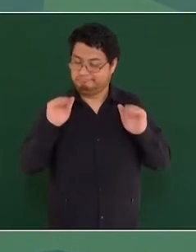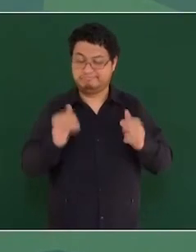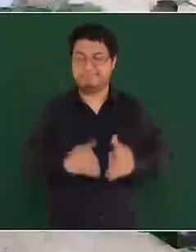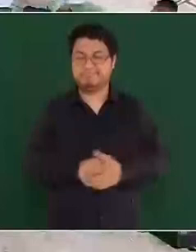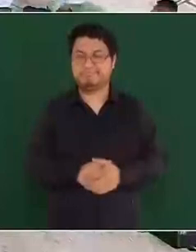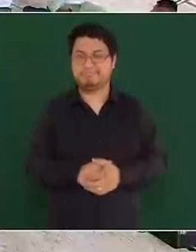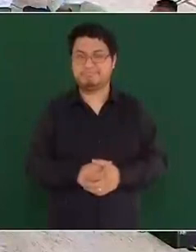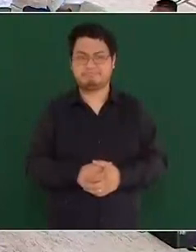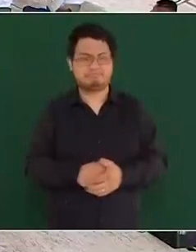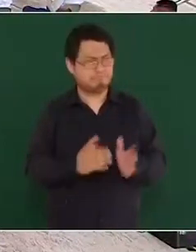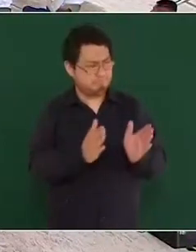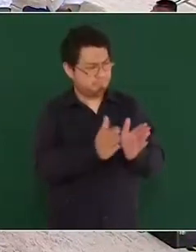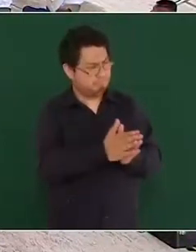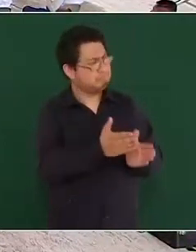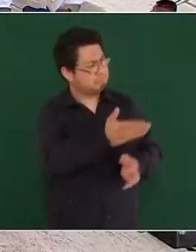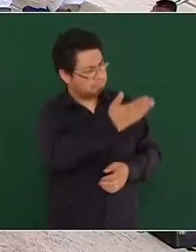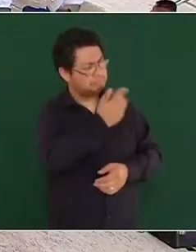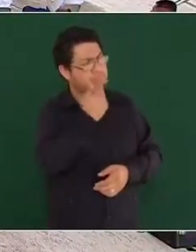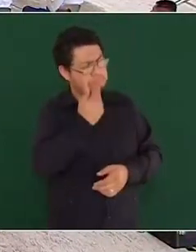Sigue tu camino.